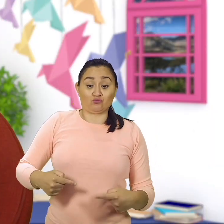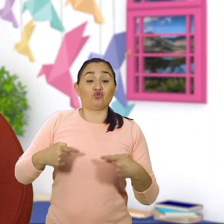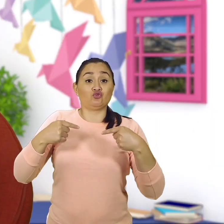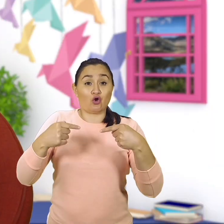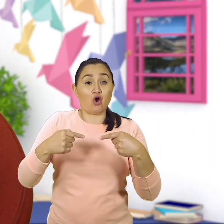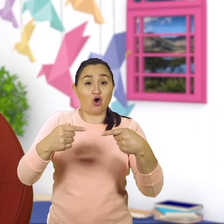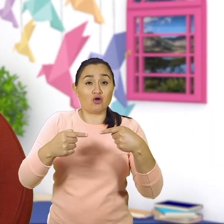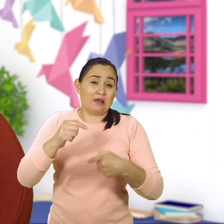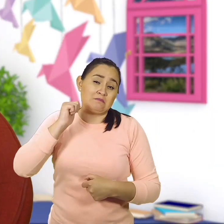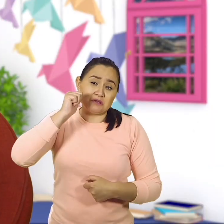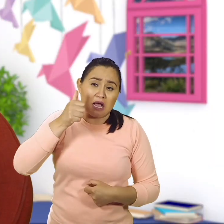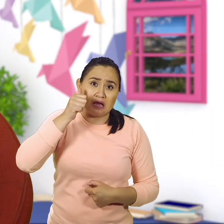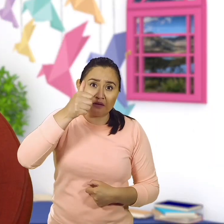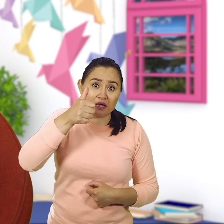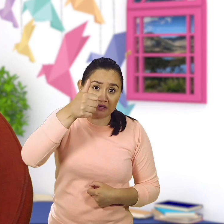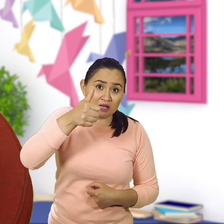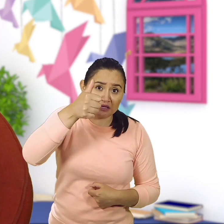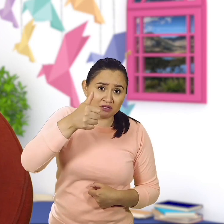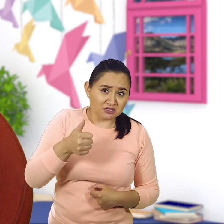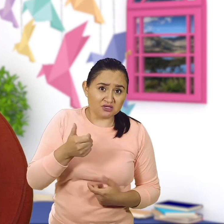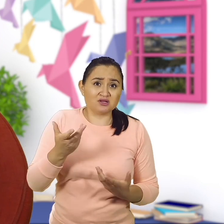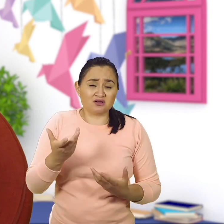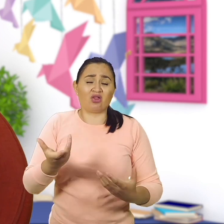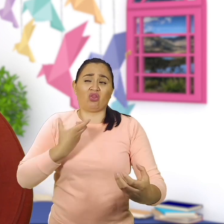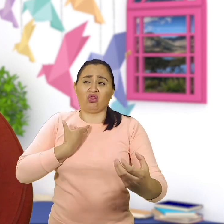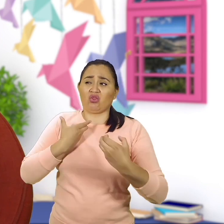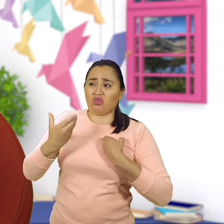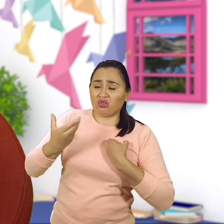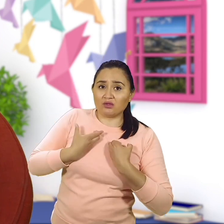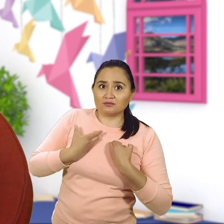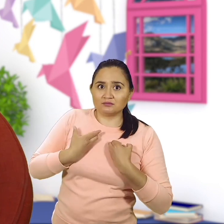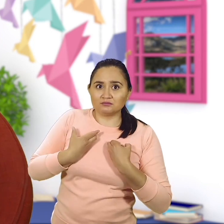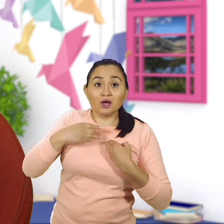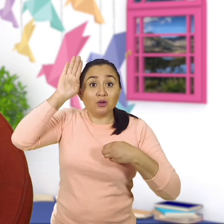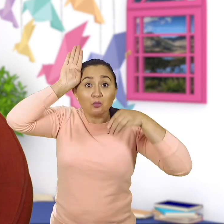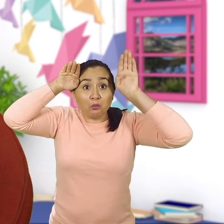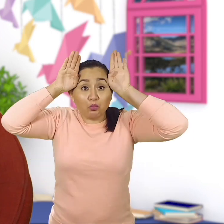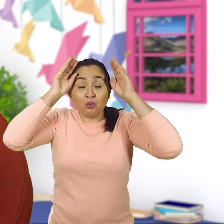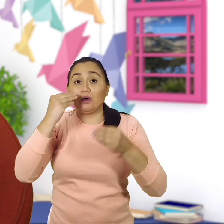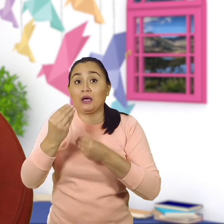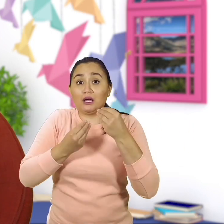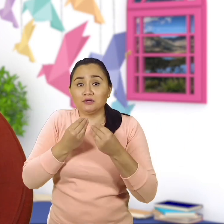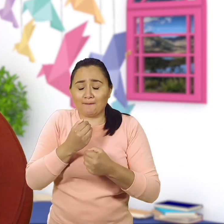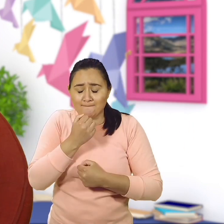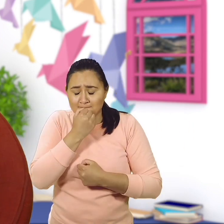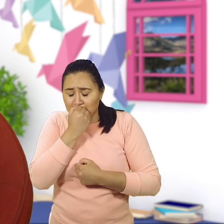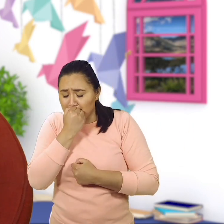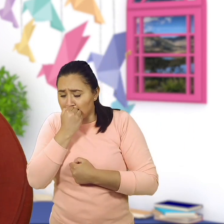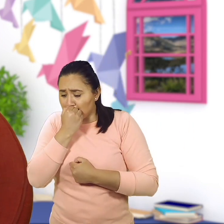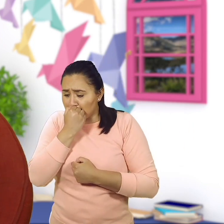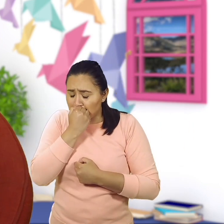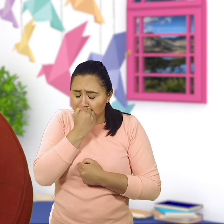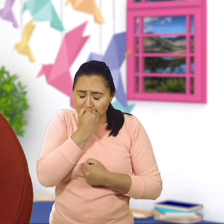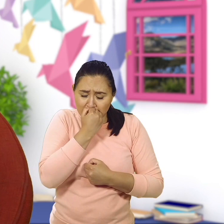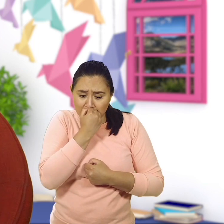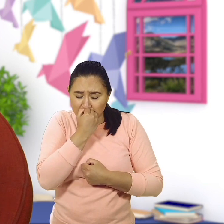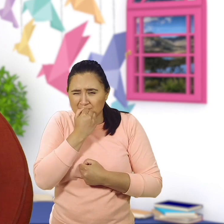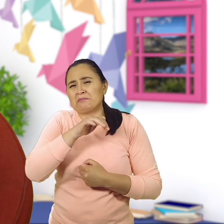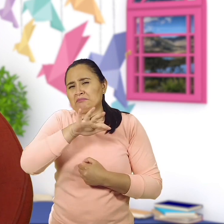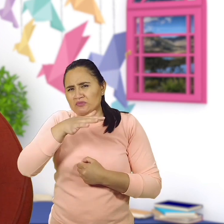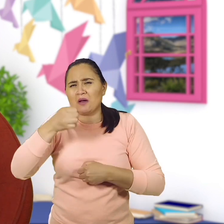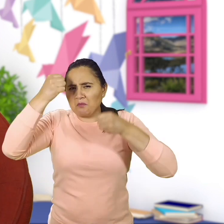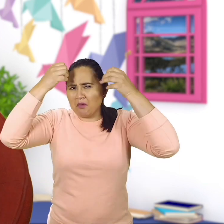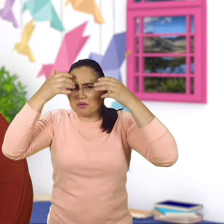no fueron mejores. Por miedo a que todos se burlaran de él, Bruno dejó de hablar durante las clases. A